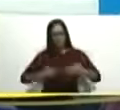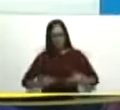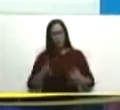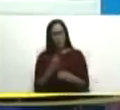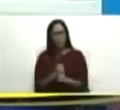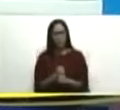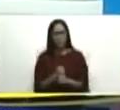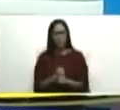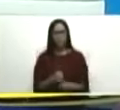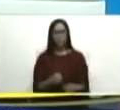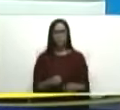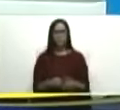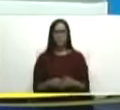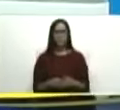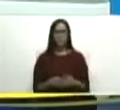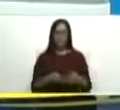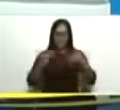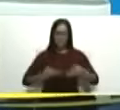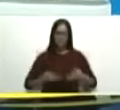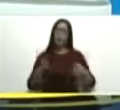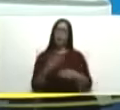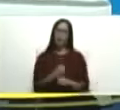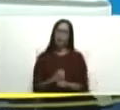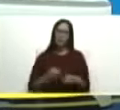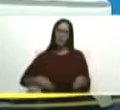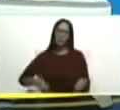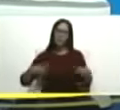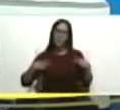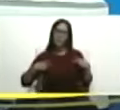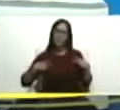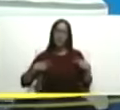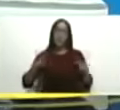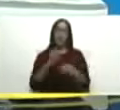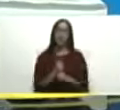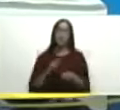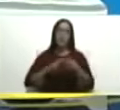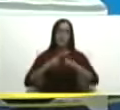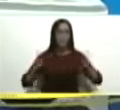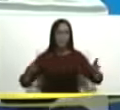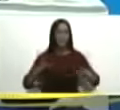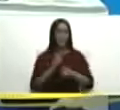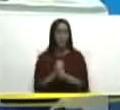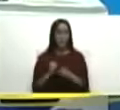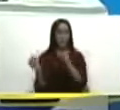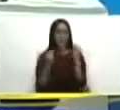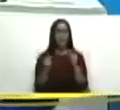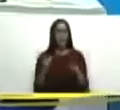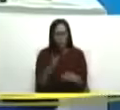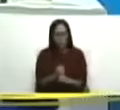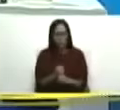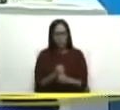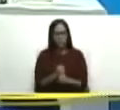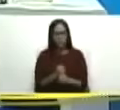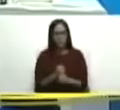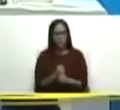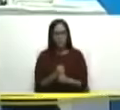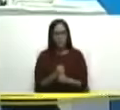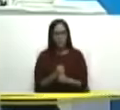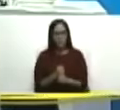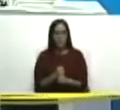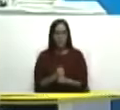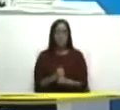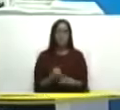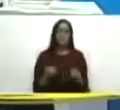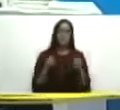creo. Firmemente creo en la vida, creo en la paz, creo en el diálogo, lo creo. Y si en 11